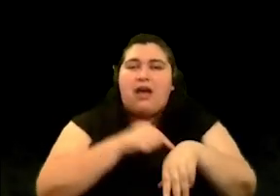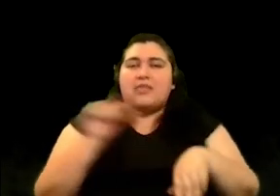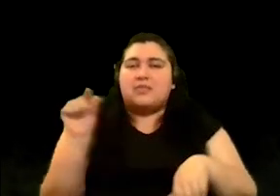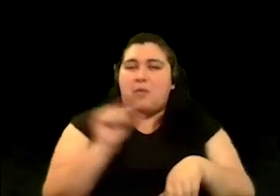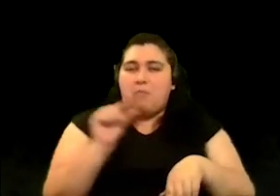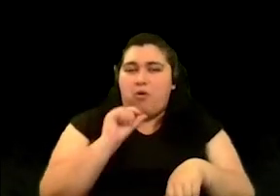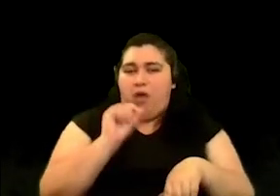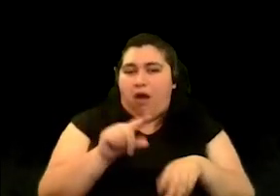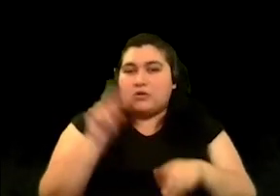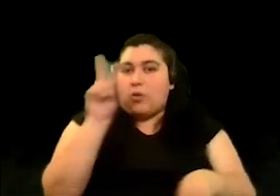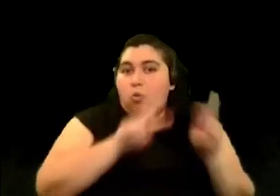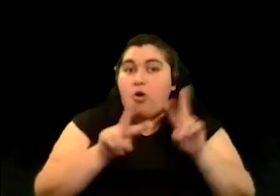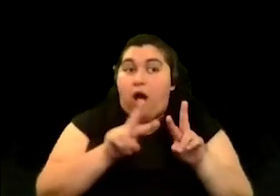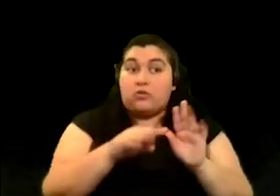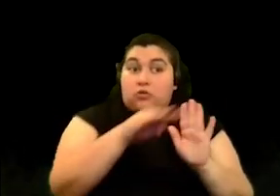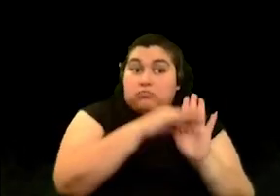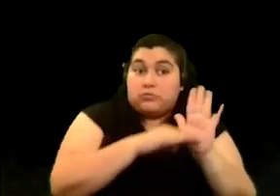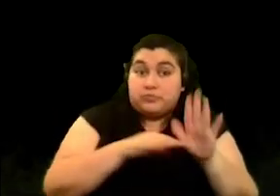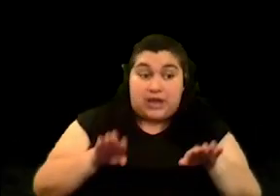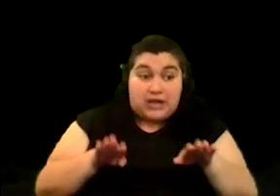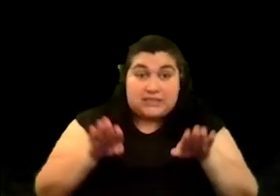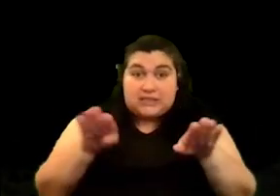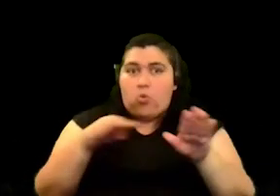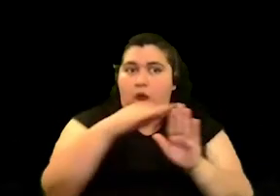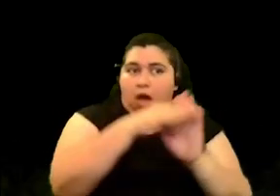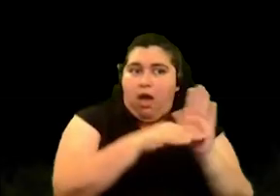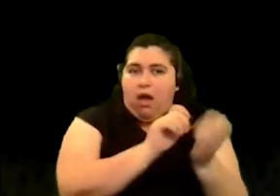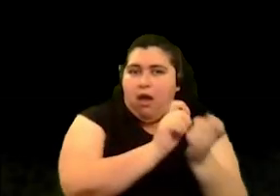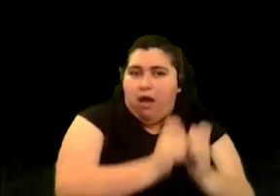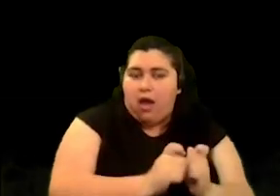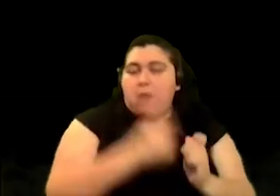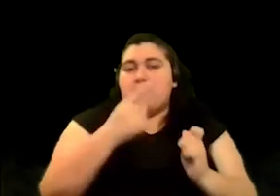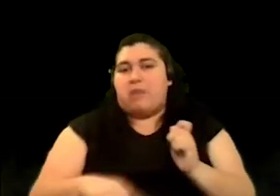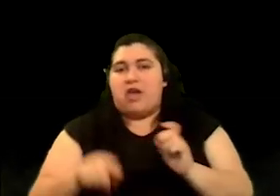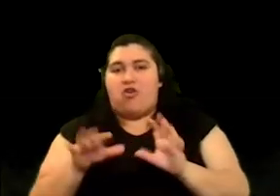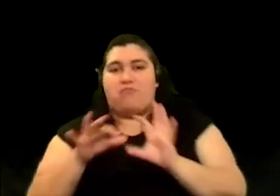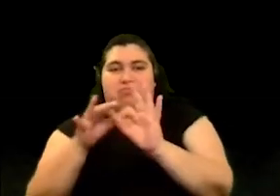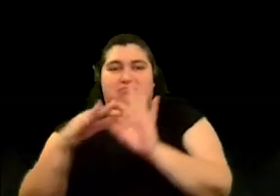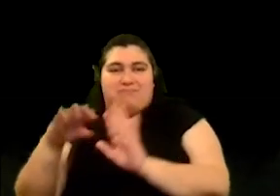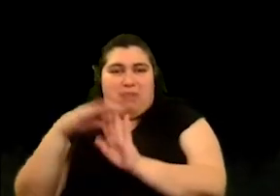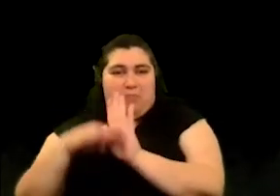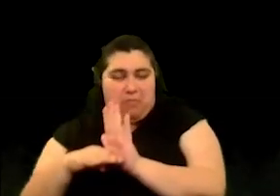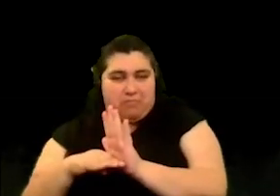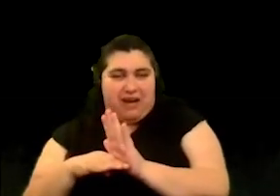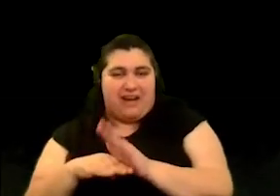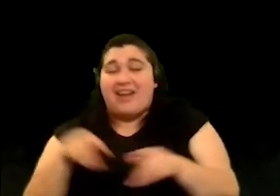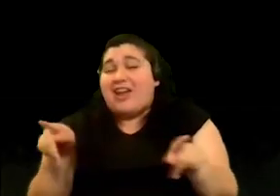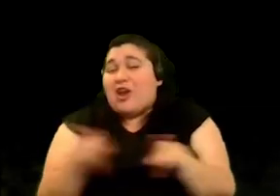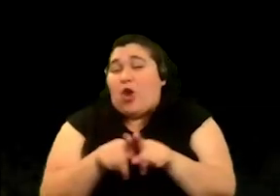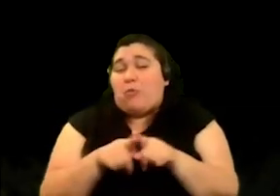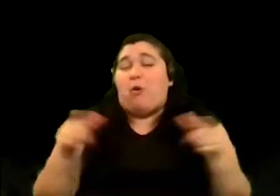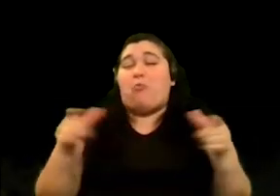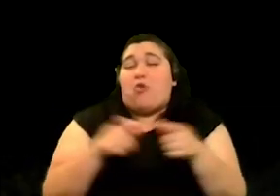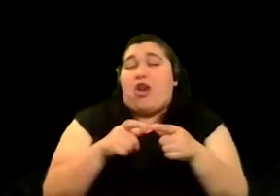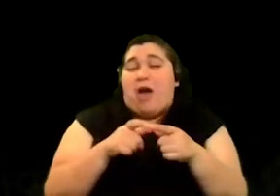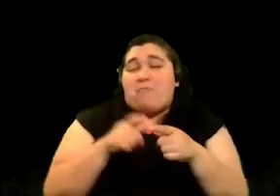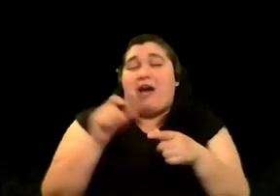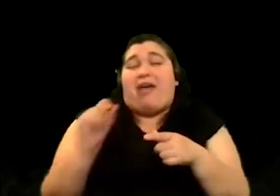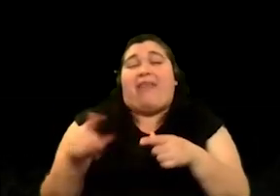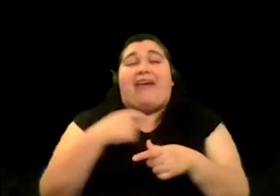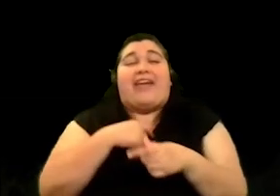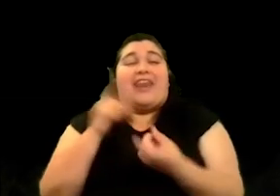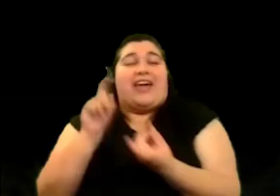modificando estos tratados de manera conjunta, ¿no? Que es como le dije antes, es como el programa de Roberto Galán, yo me quiero casar y usted,